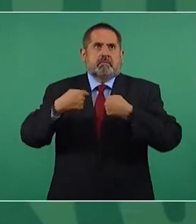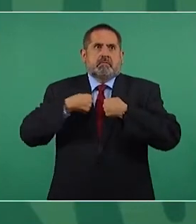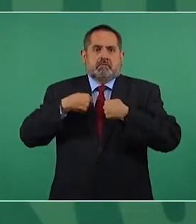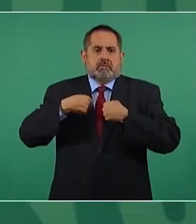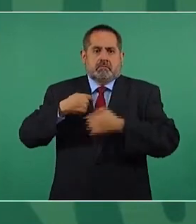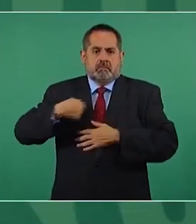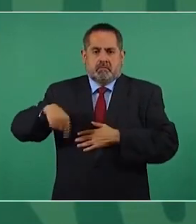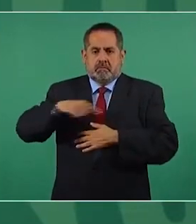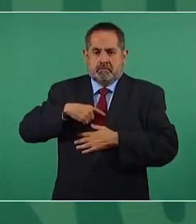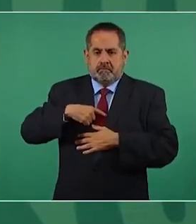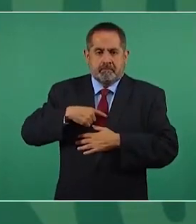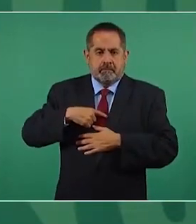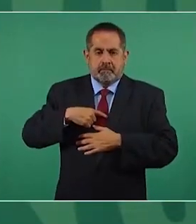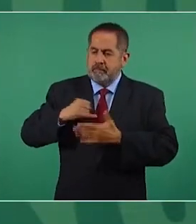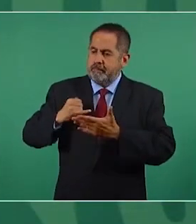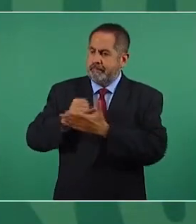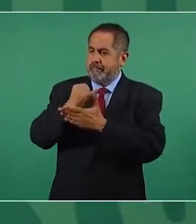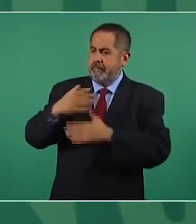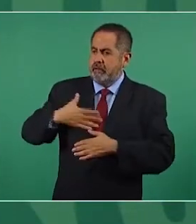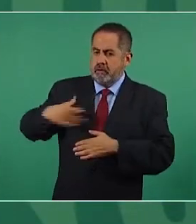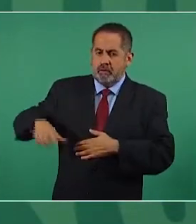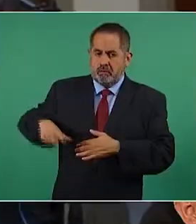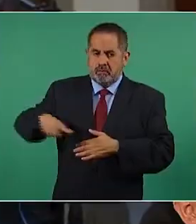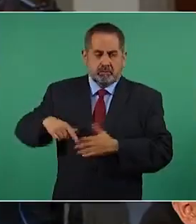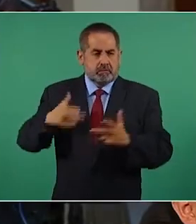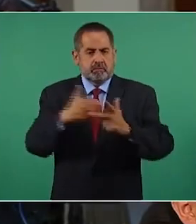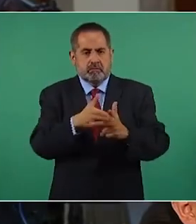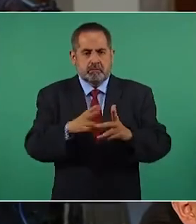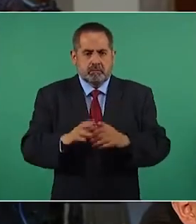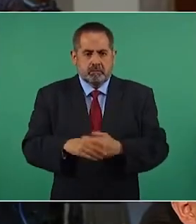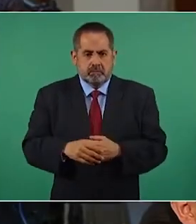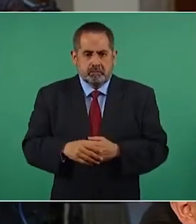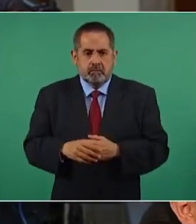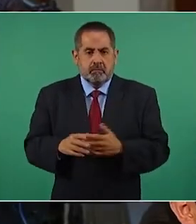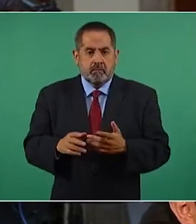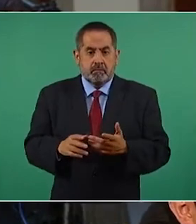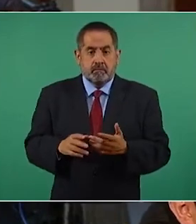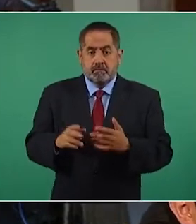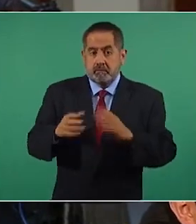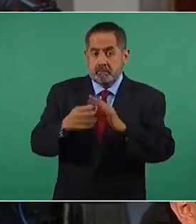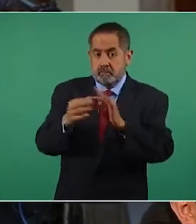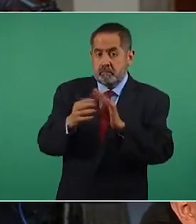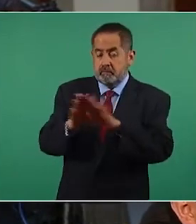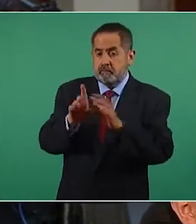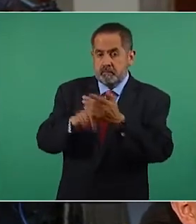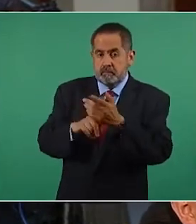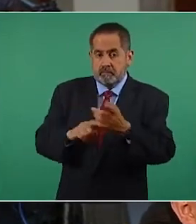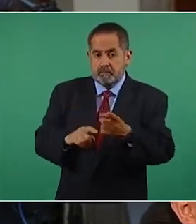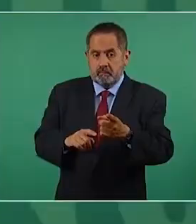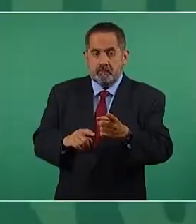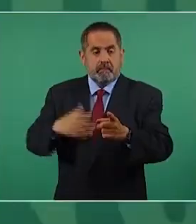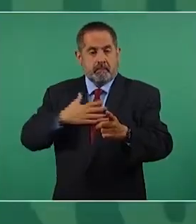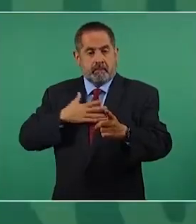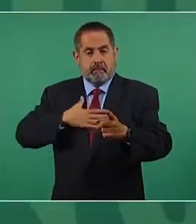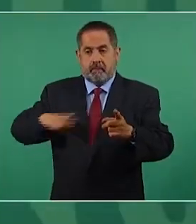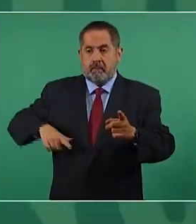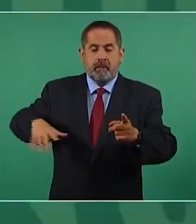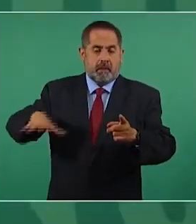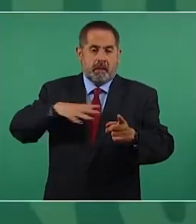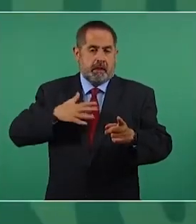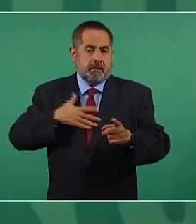una decisión del Estado. No, por supuesto, nadie ha dicho eso. O sea, yo estoy hablando de la cuestión del Estado.